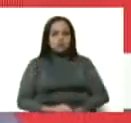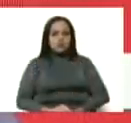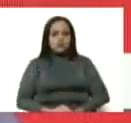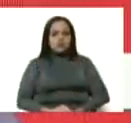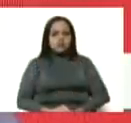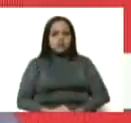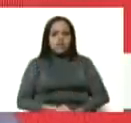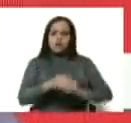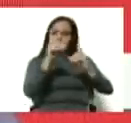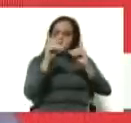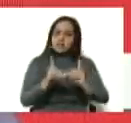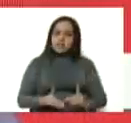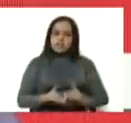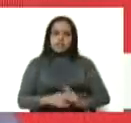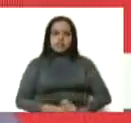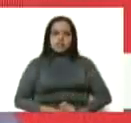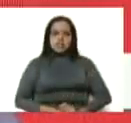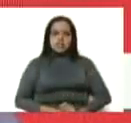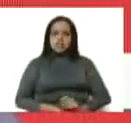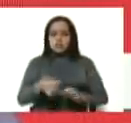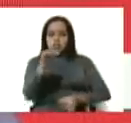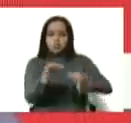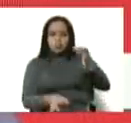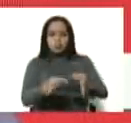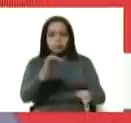una decisión de un tribunal